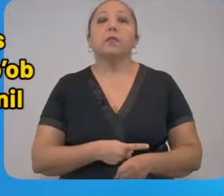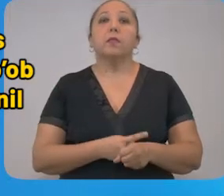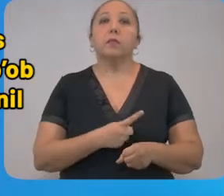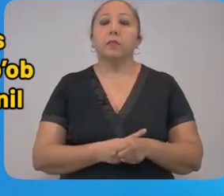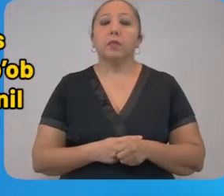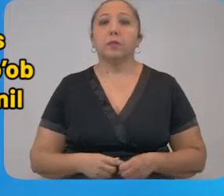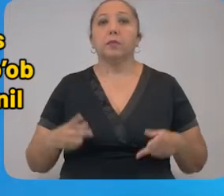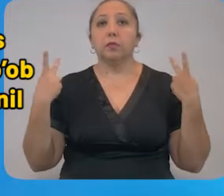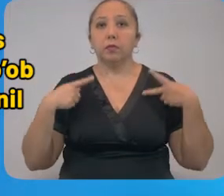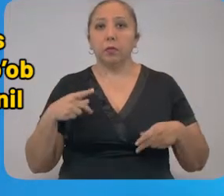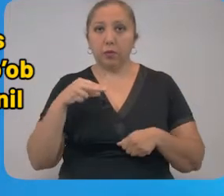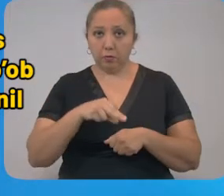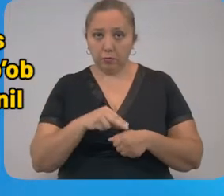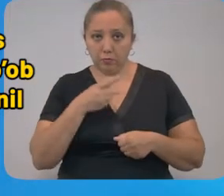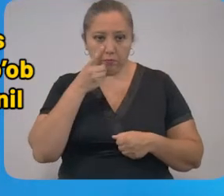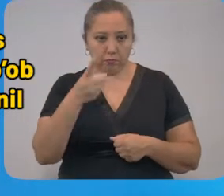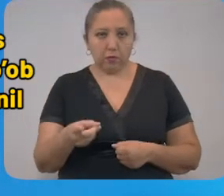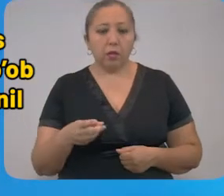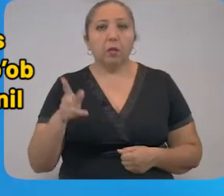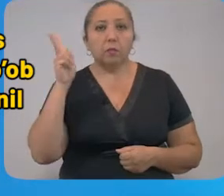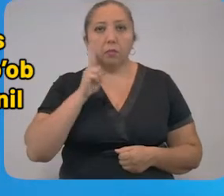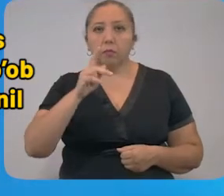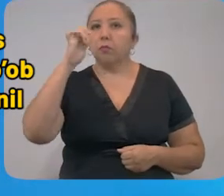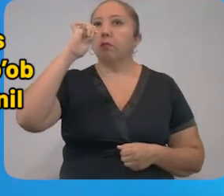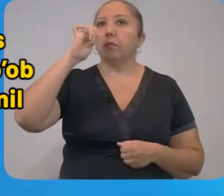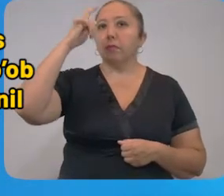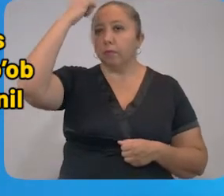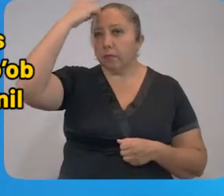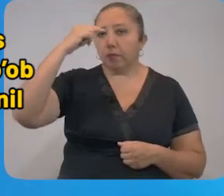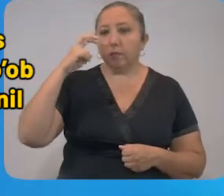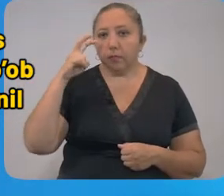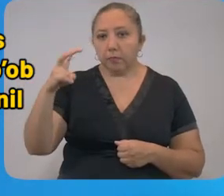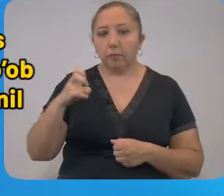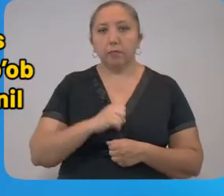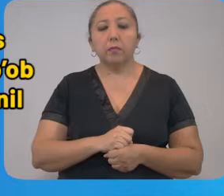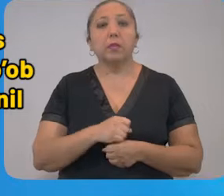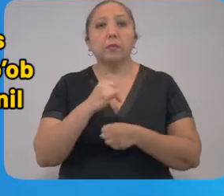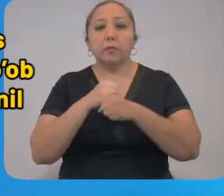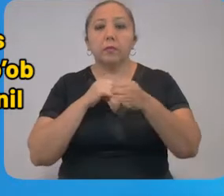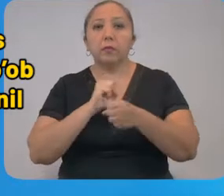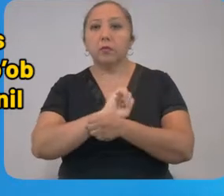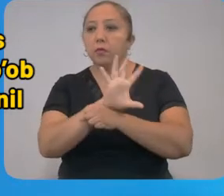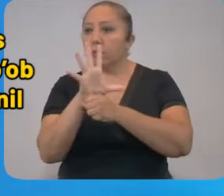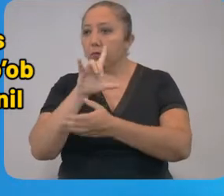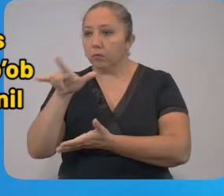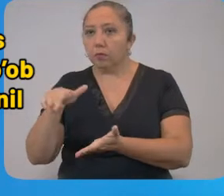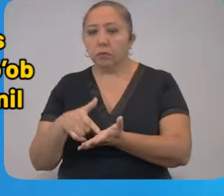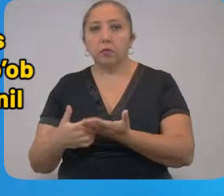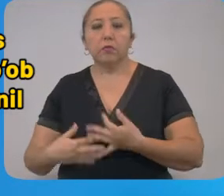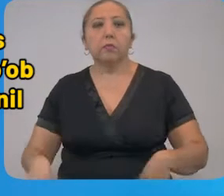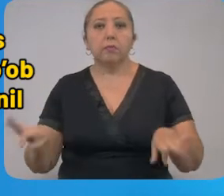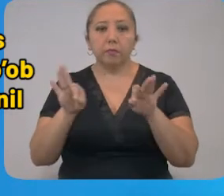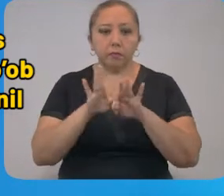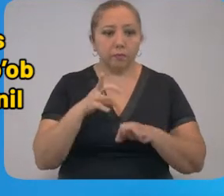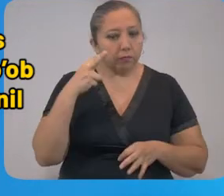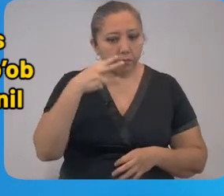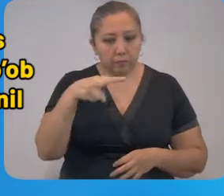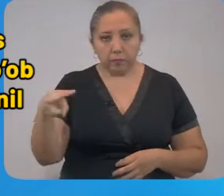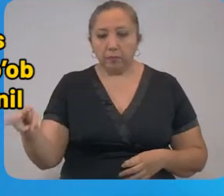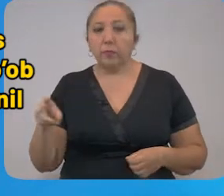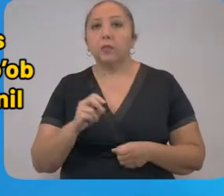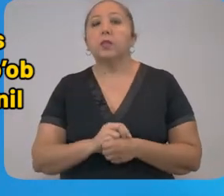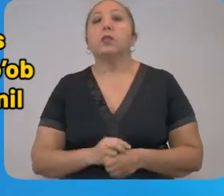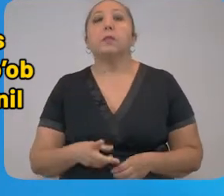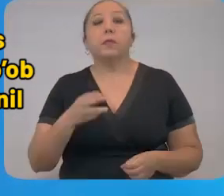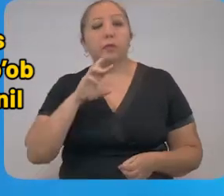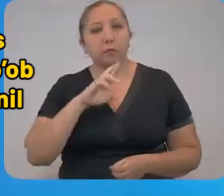epidemia, personal del sector salud estatal aplicará pruebas para detectar coronavirus en lugares determinados y estratégicos con el objetivo de